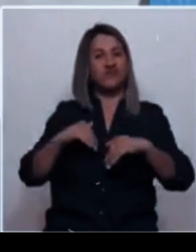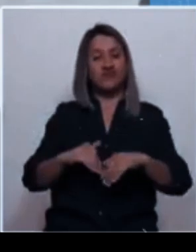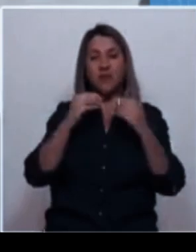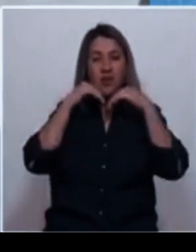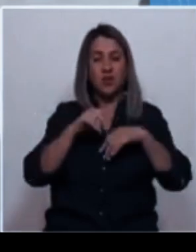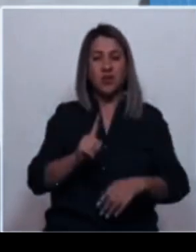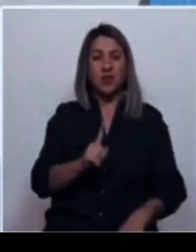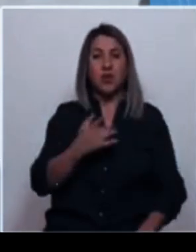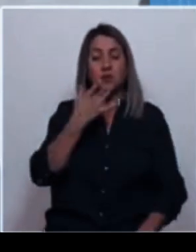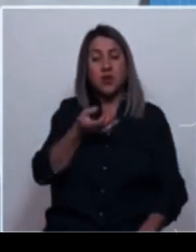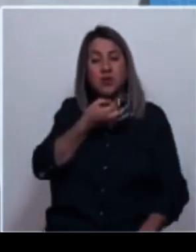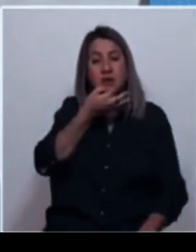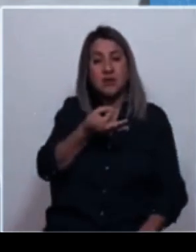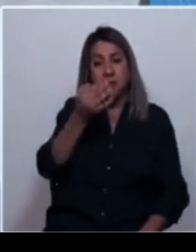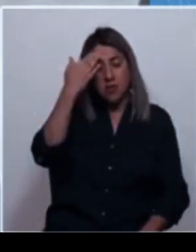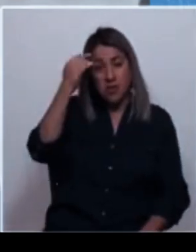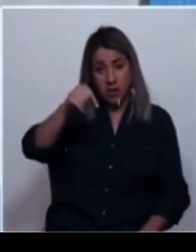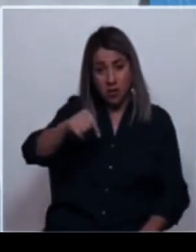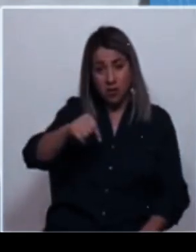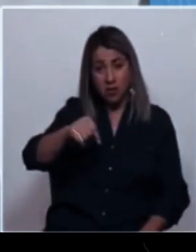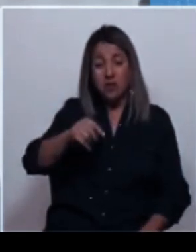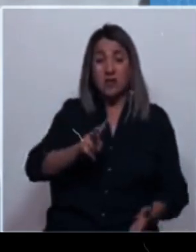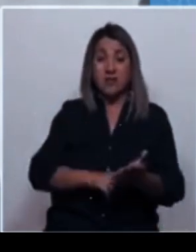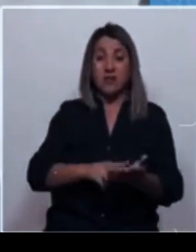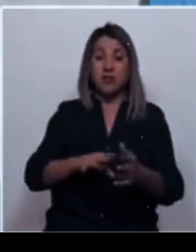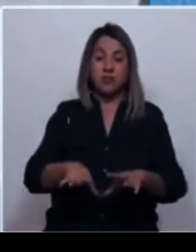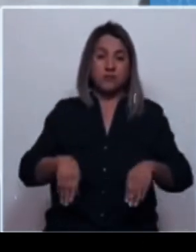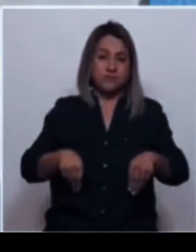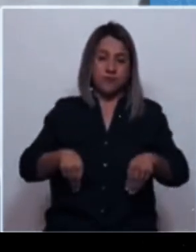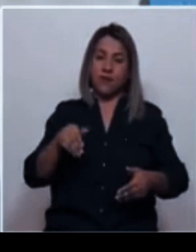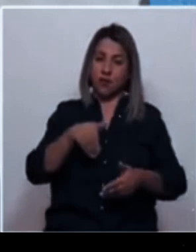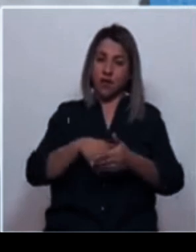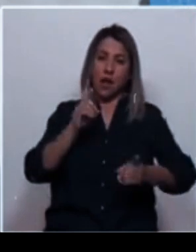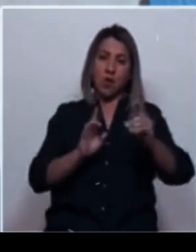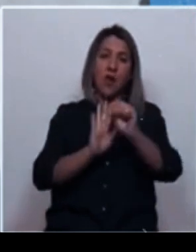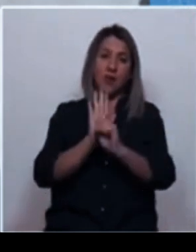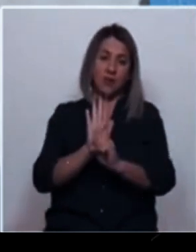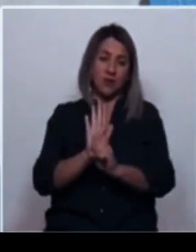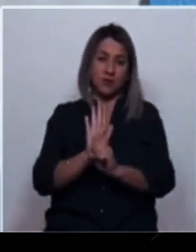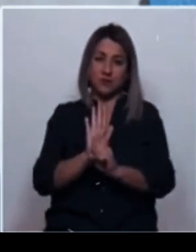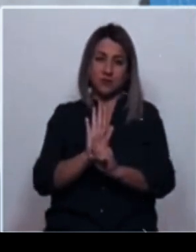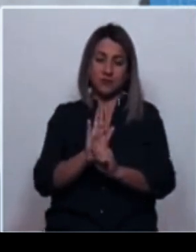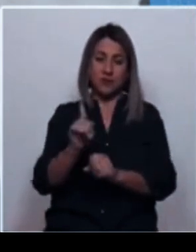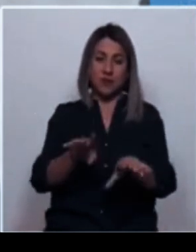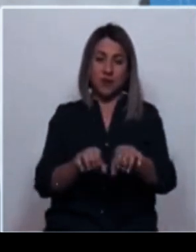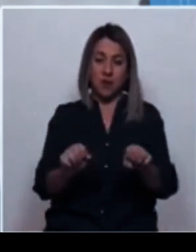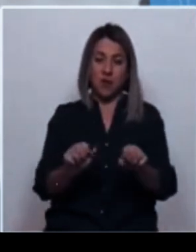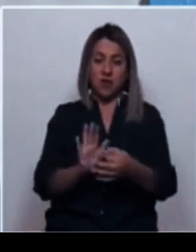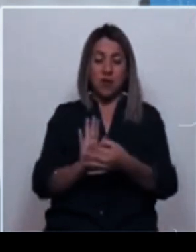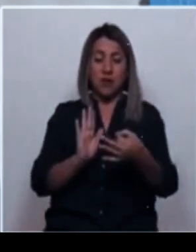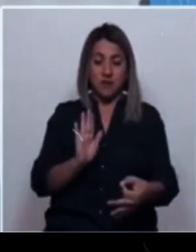estamos hablando hoy me voy a tener de gozar en aquellos artículos que estén que se refieran